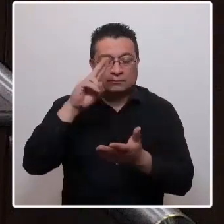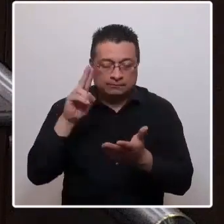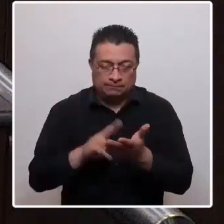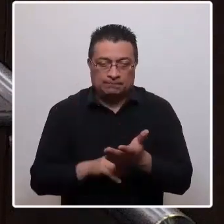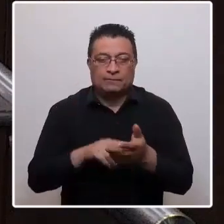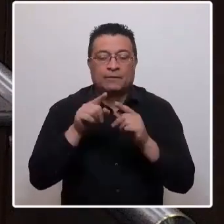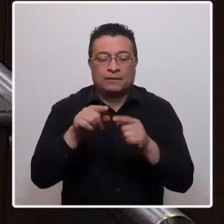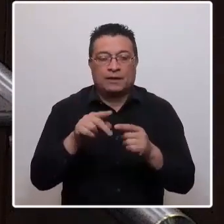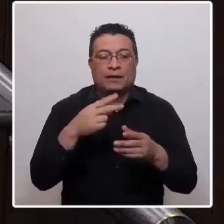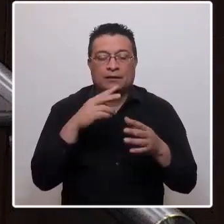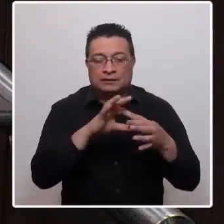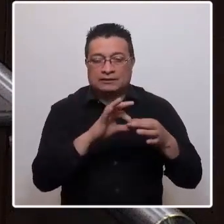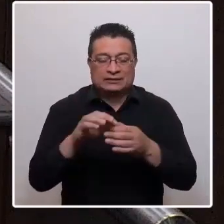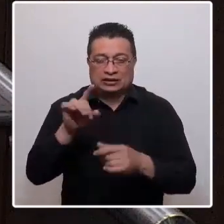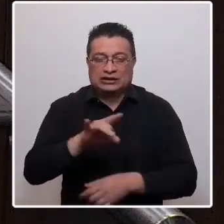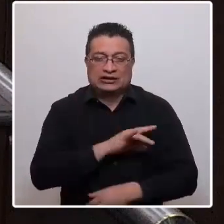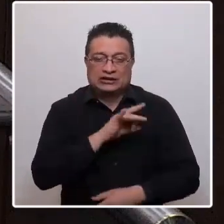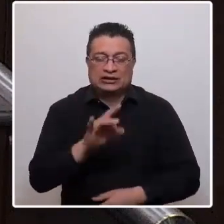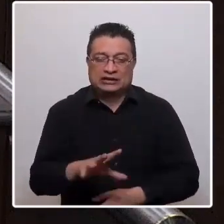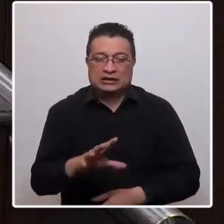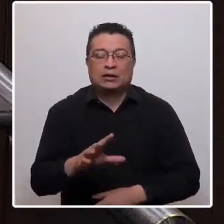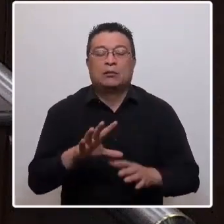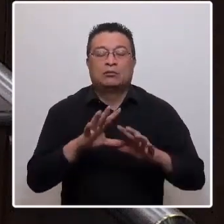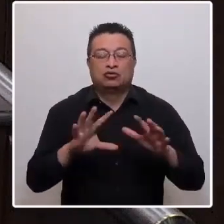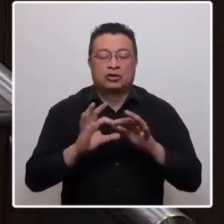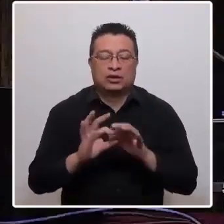realismo la realidad de nuestro país. Muchas gracias.